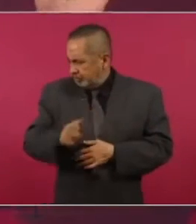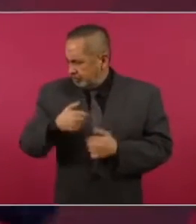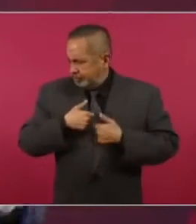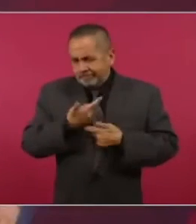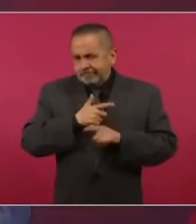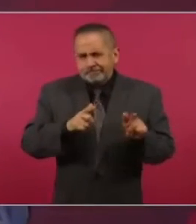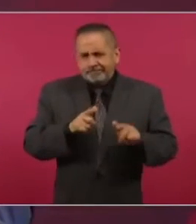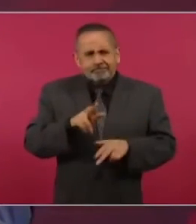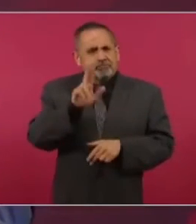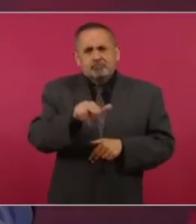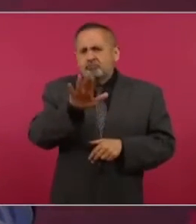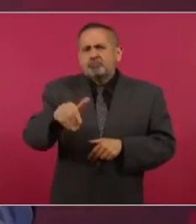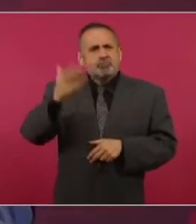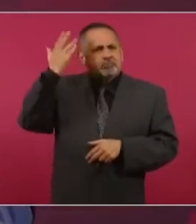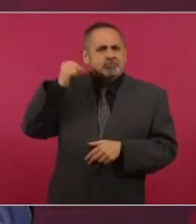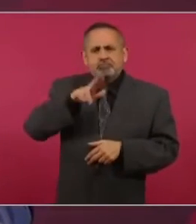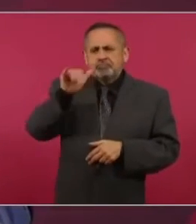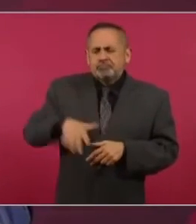Nunca lo he sido.